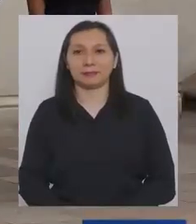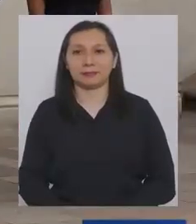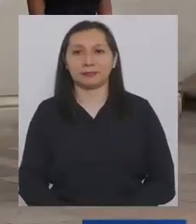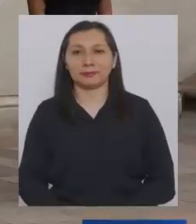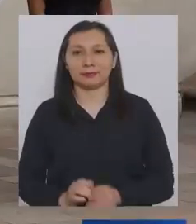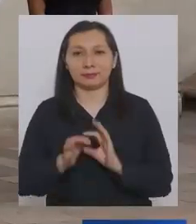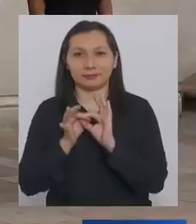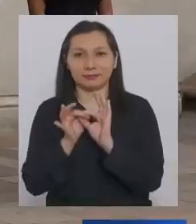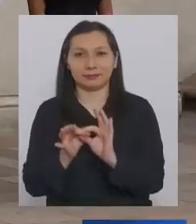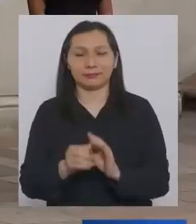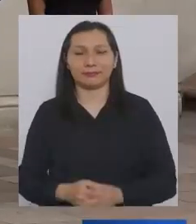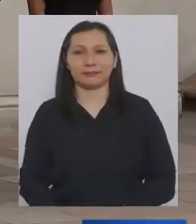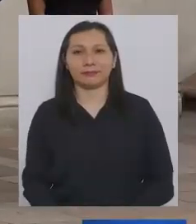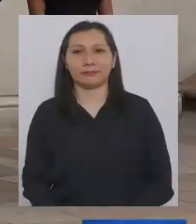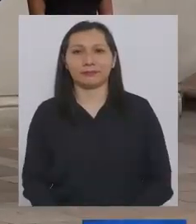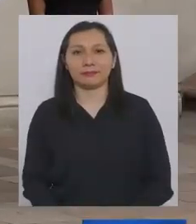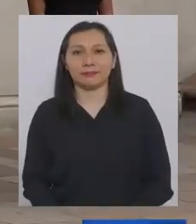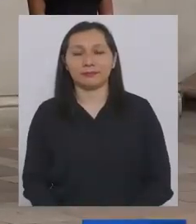Gracias.